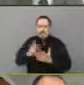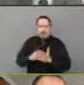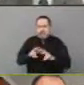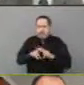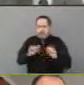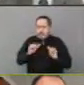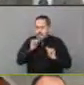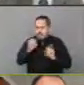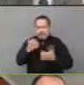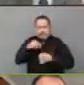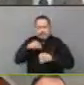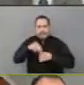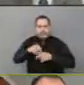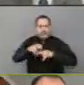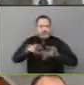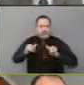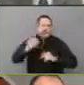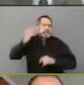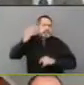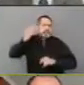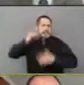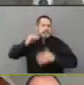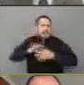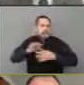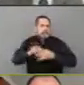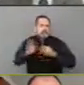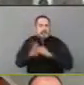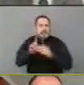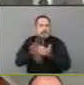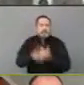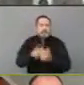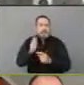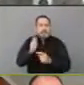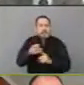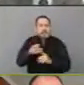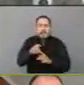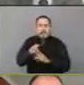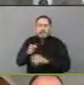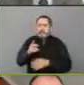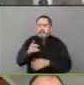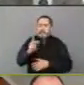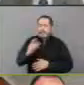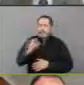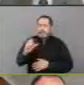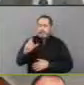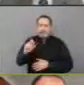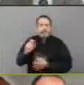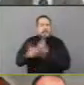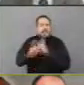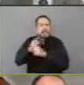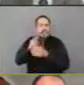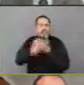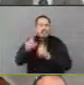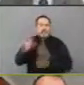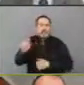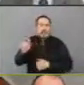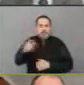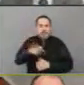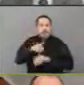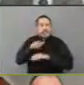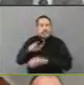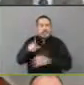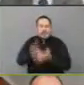en anteriores asuntos. A partir del PCC 20 de 2020, respecto